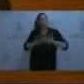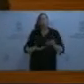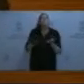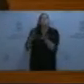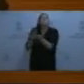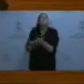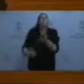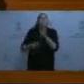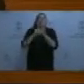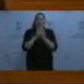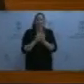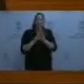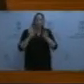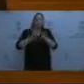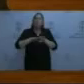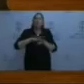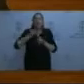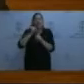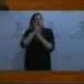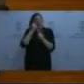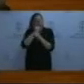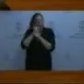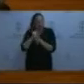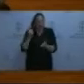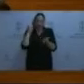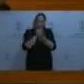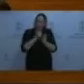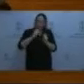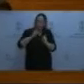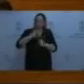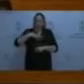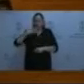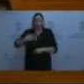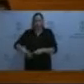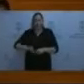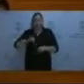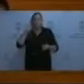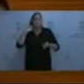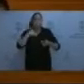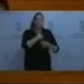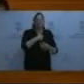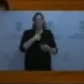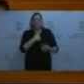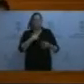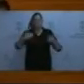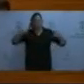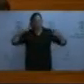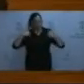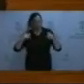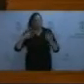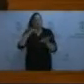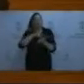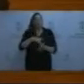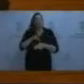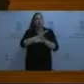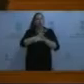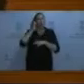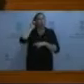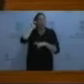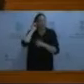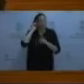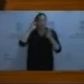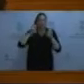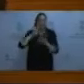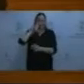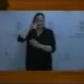les garantice poder trabajar. Hablar de una faceta responsable de la señora consejera en esta materia es ir